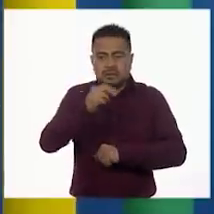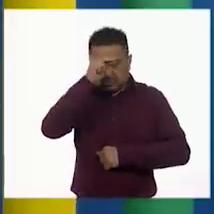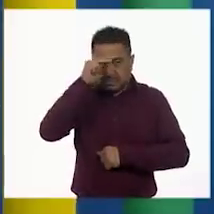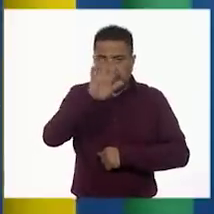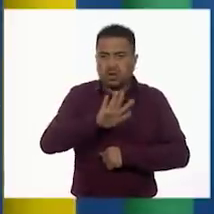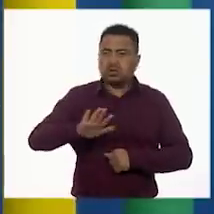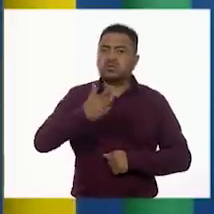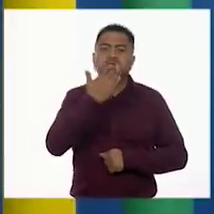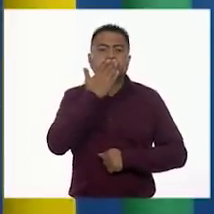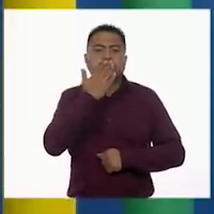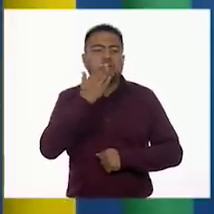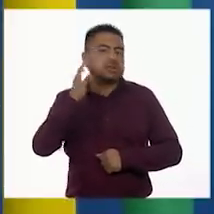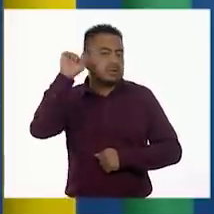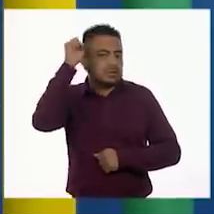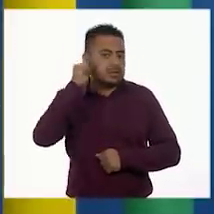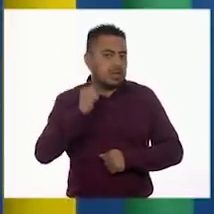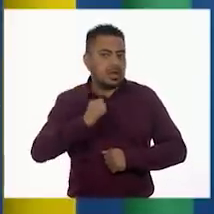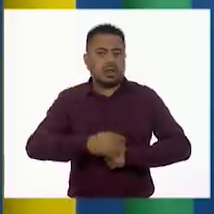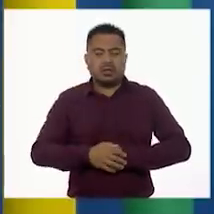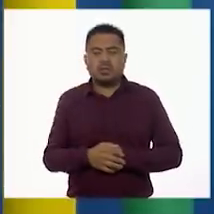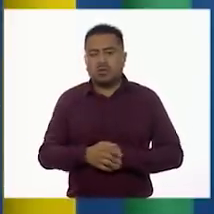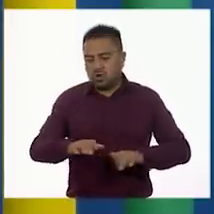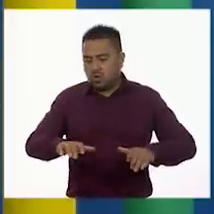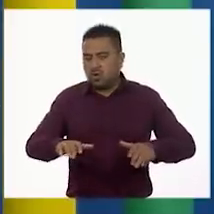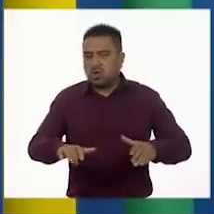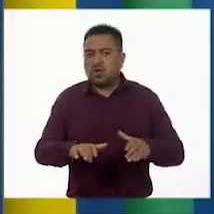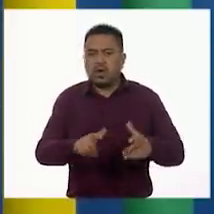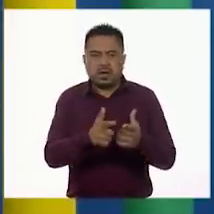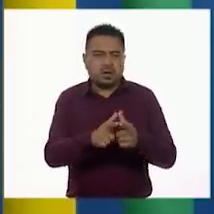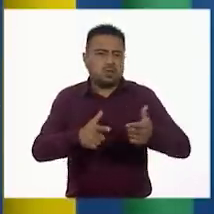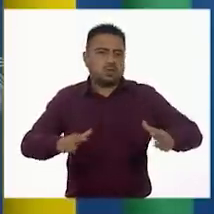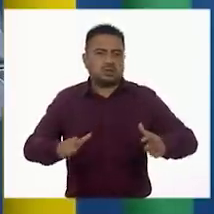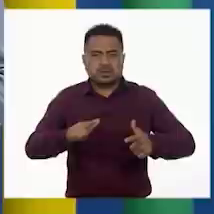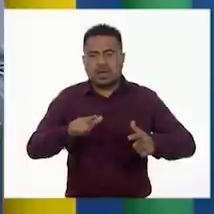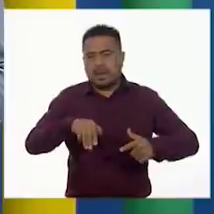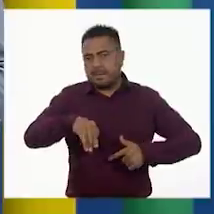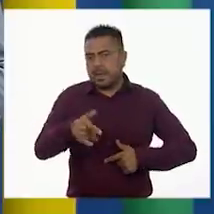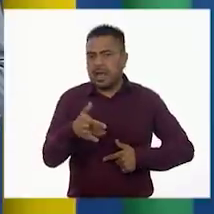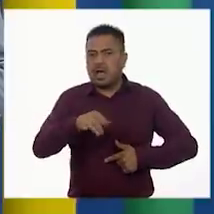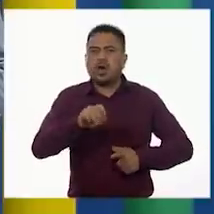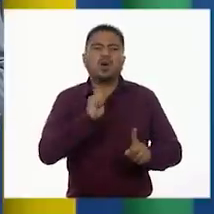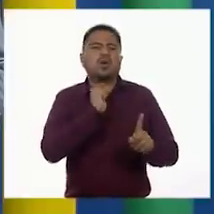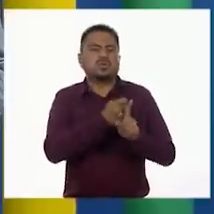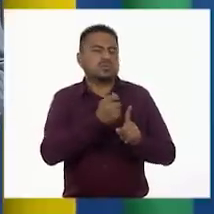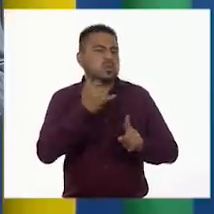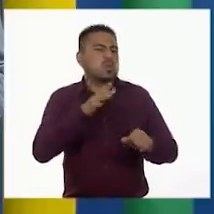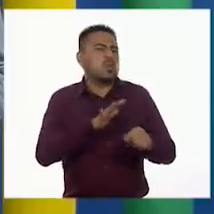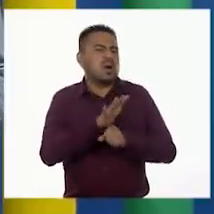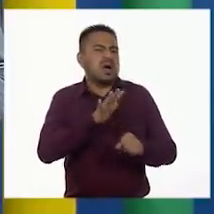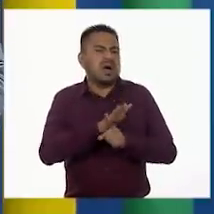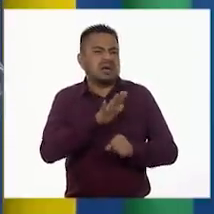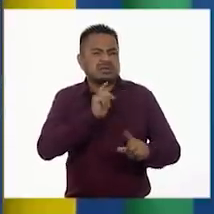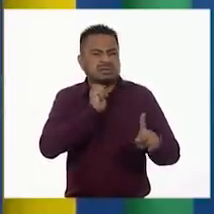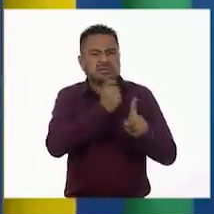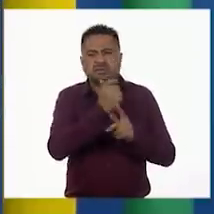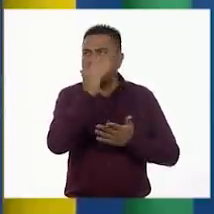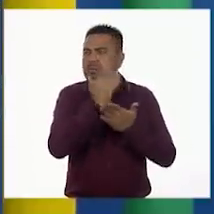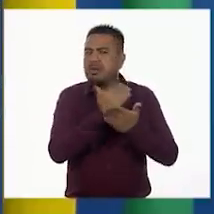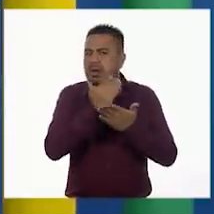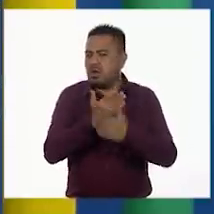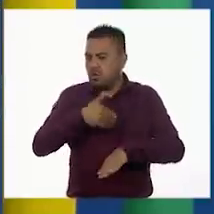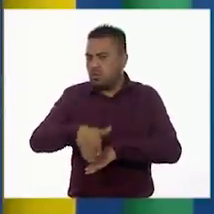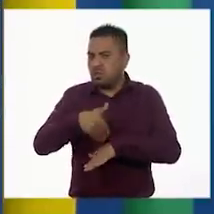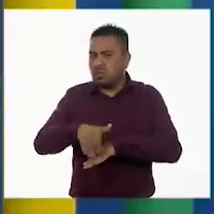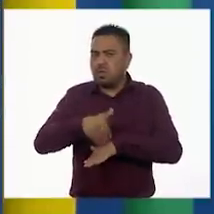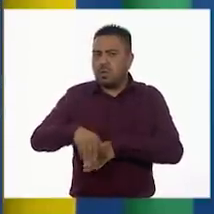mexicanos de Sonora y Sinaloa. La comunidad lingüística de los mayos es una de las que presenta menor índice